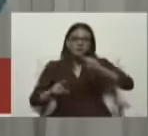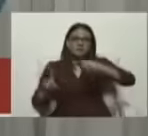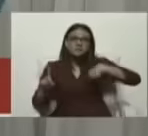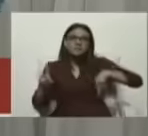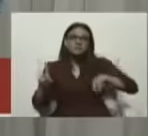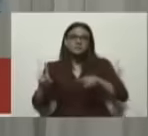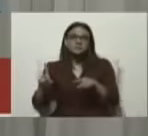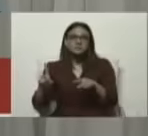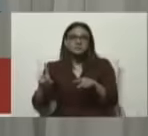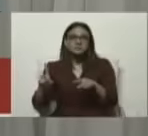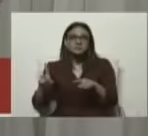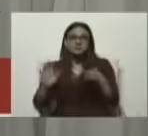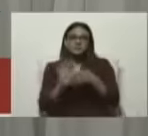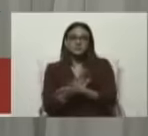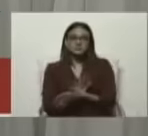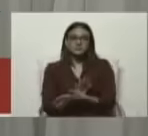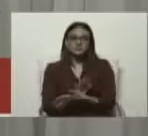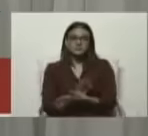de,